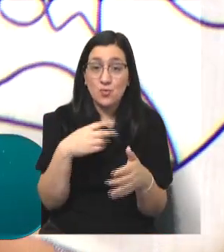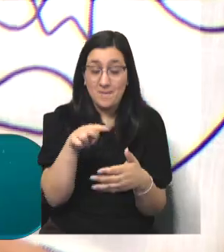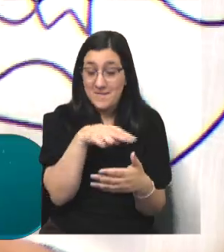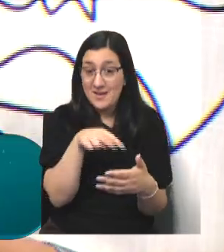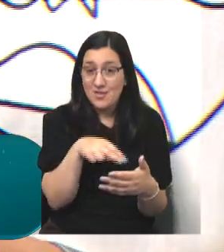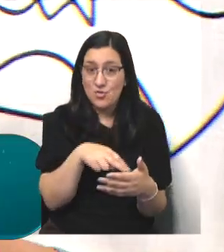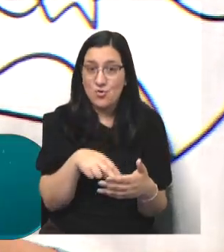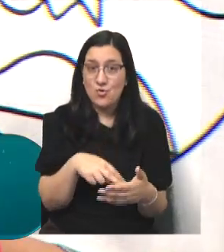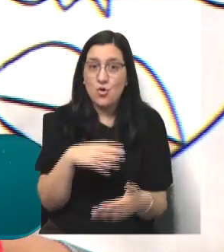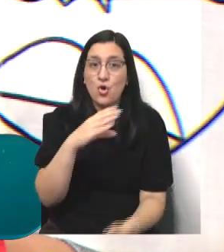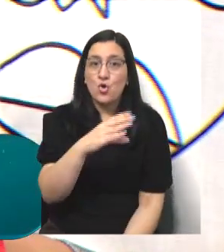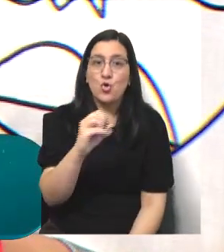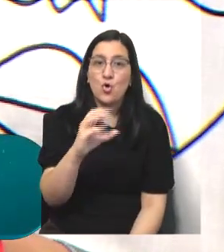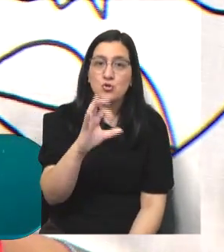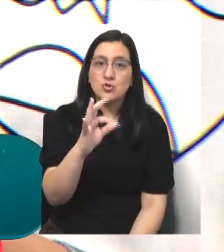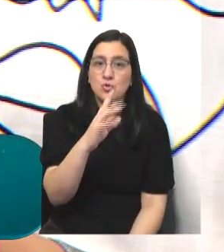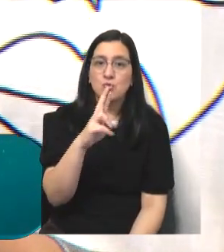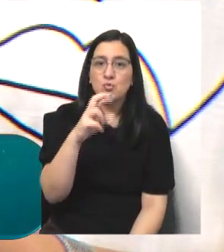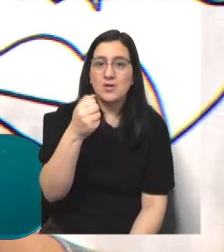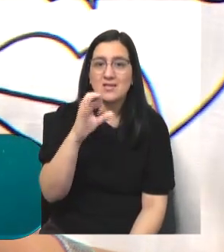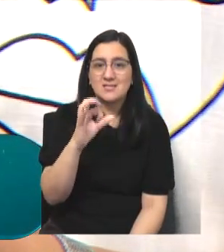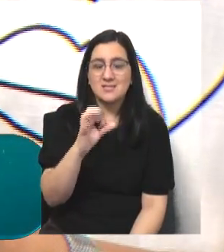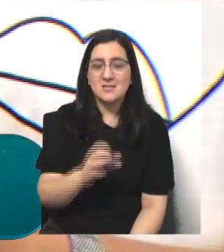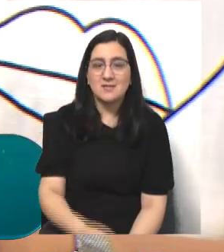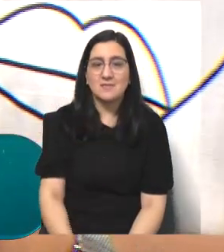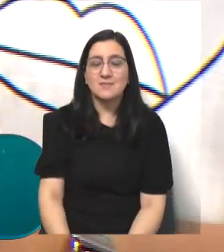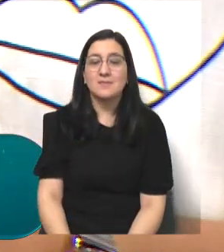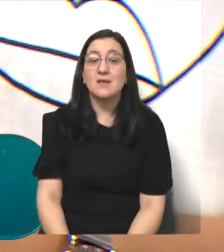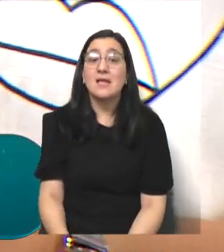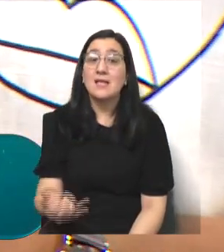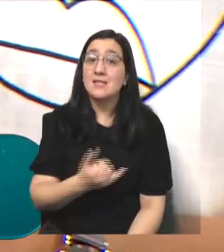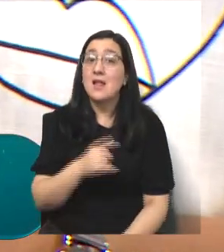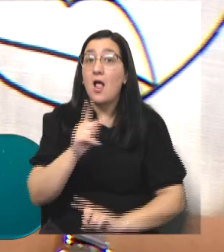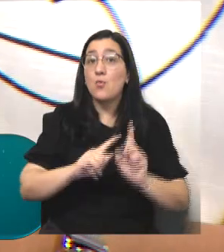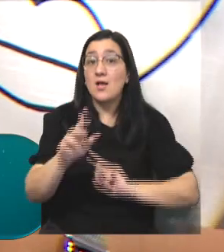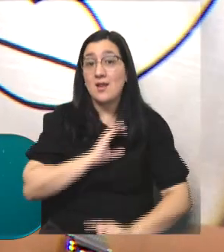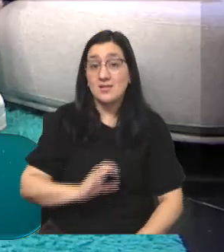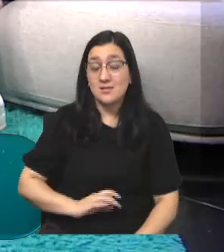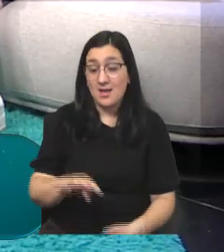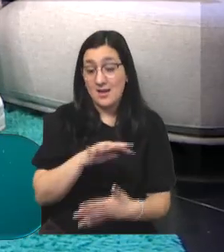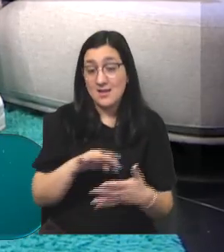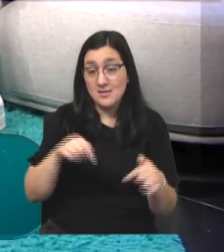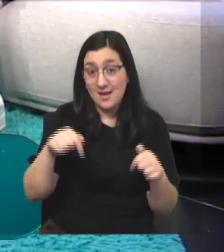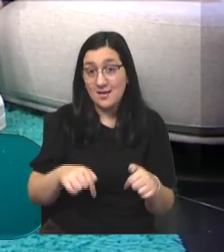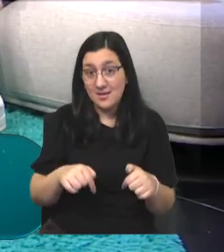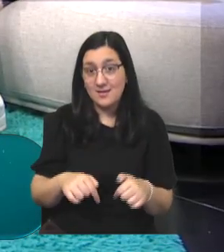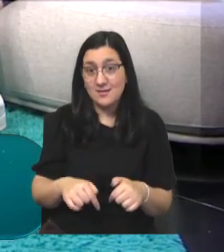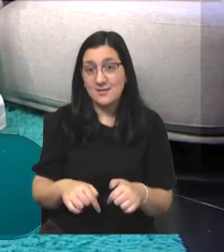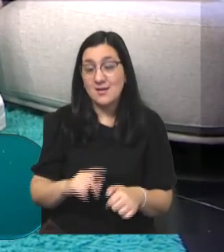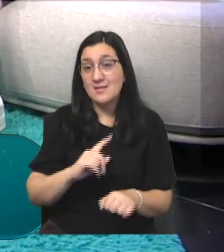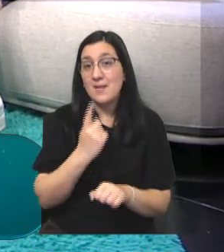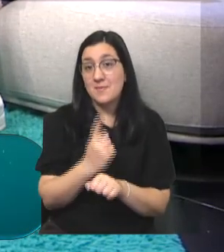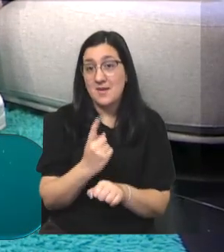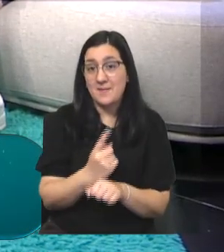ahora a costuras y que tiene ese ADN de... Alguna de esas que leíste acá la otra vez en el estudio, esta es la